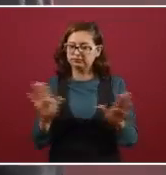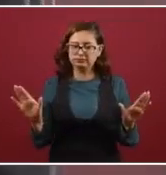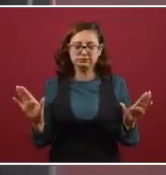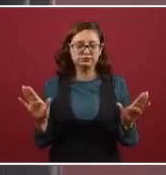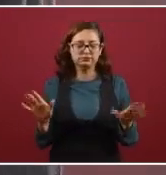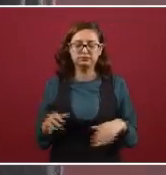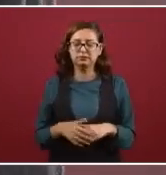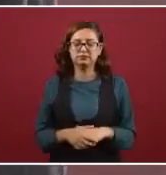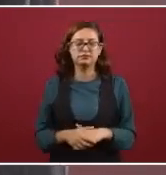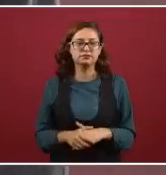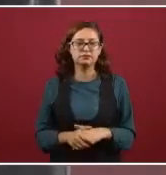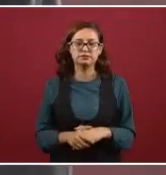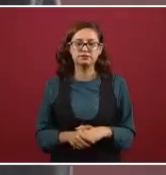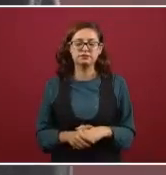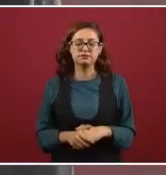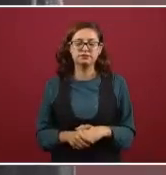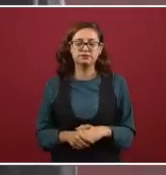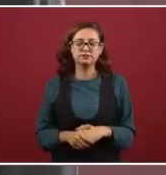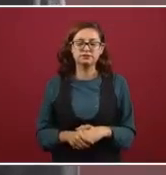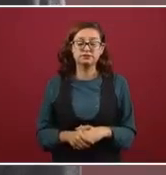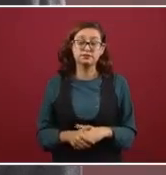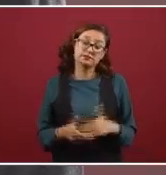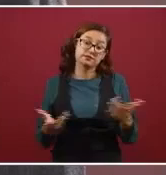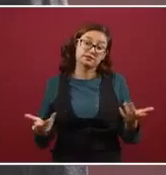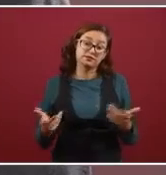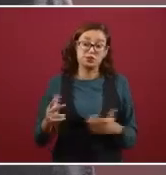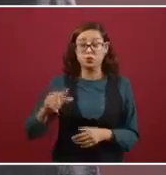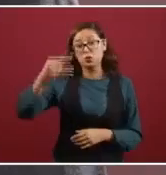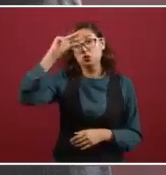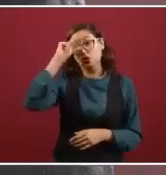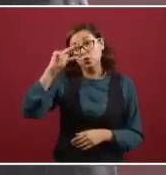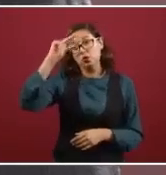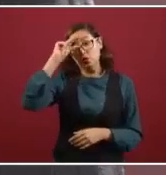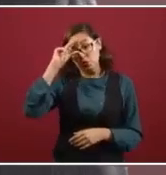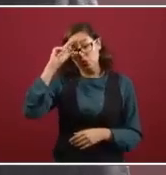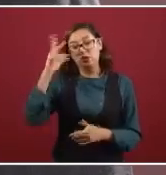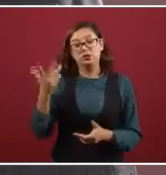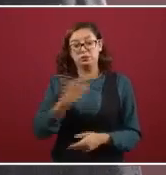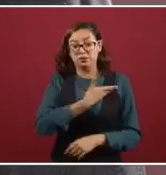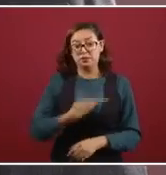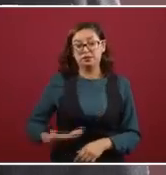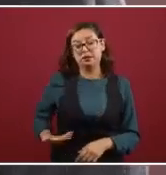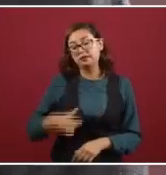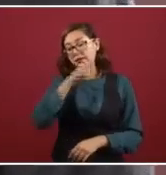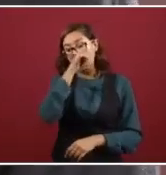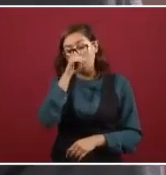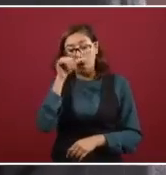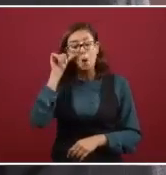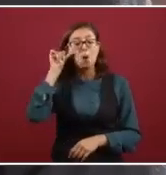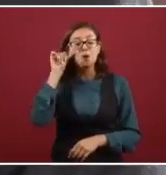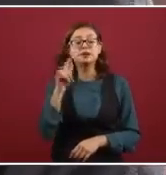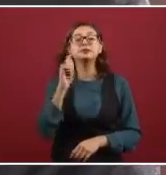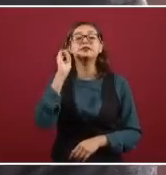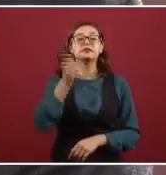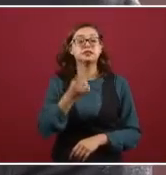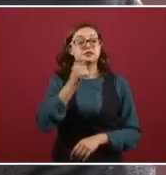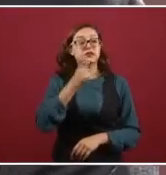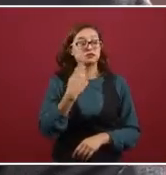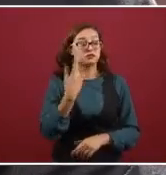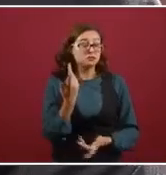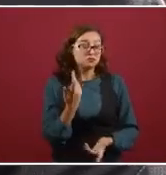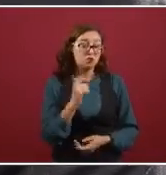lo que decía el presidente Juárez, que todavía gobierna con su ejemplo. El respeto al derecho ajeno es la